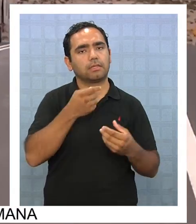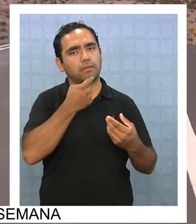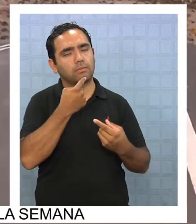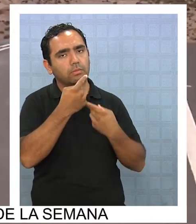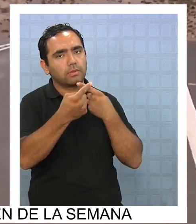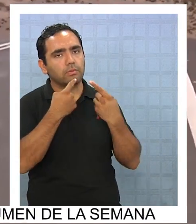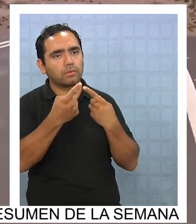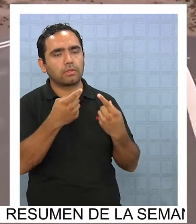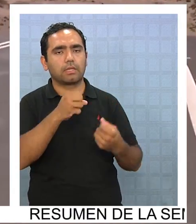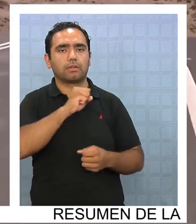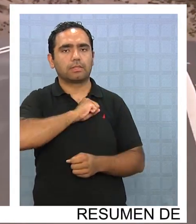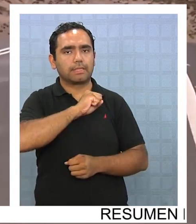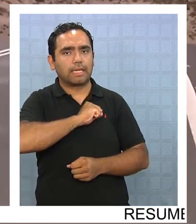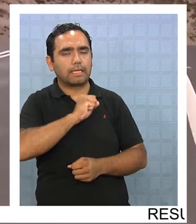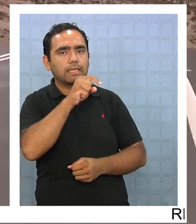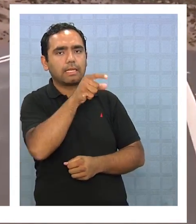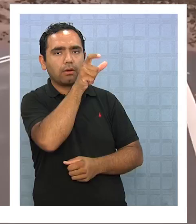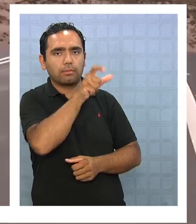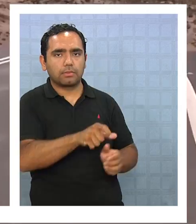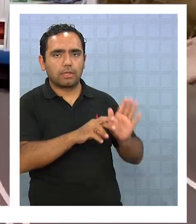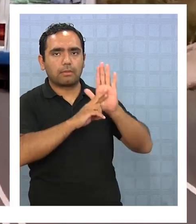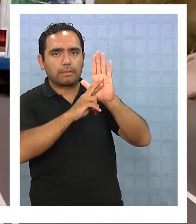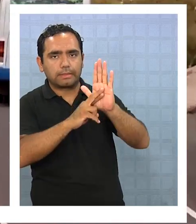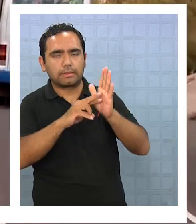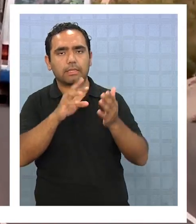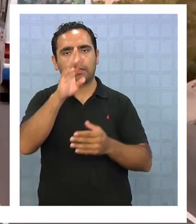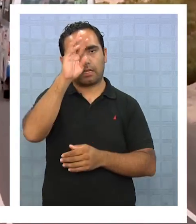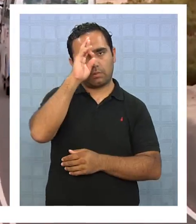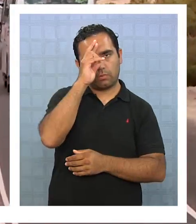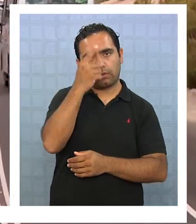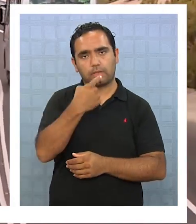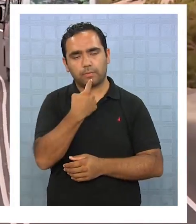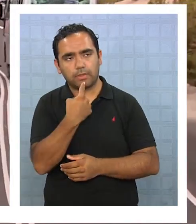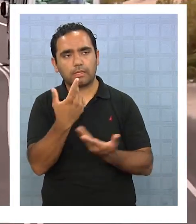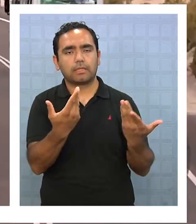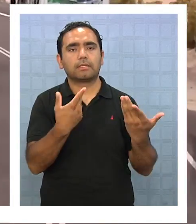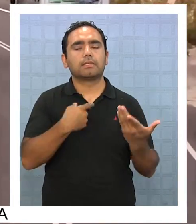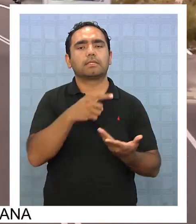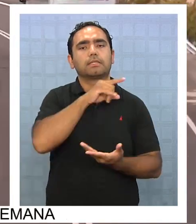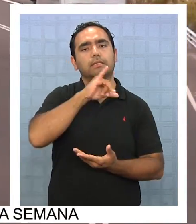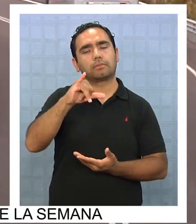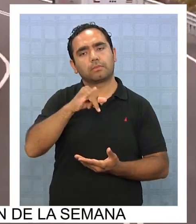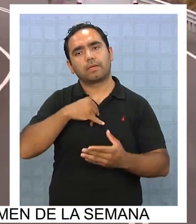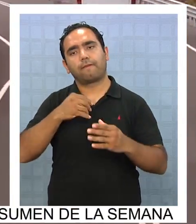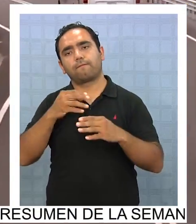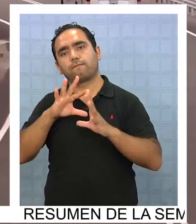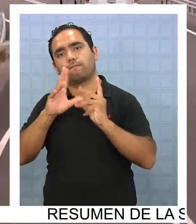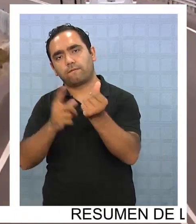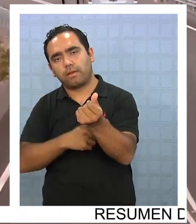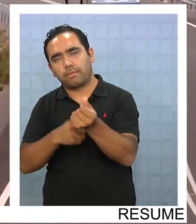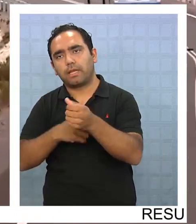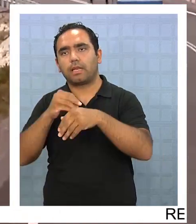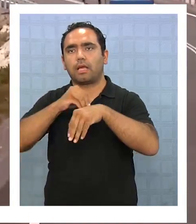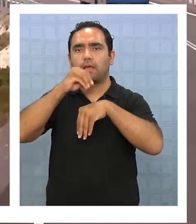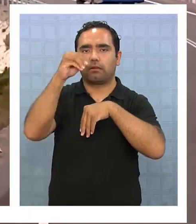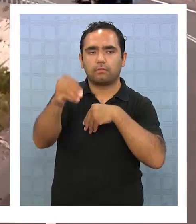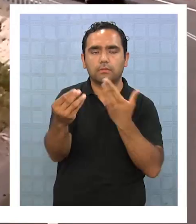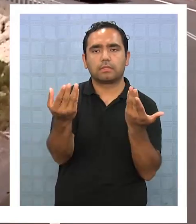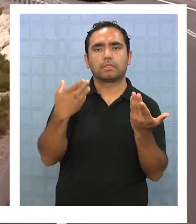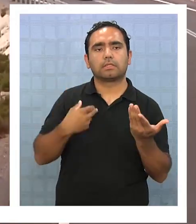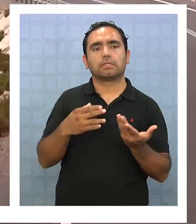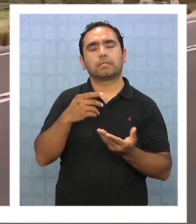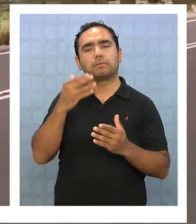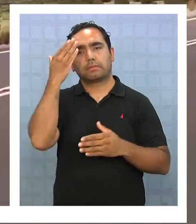con asiento en la ciudad de Santiago, para poder establecer y dar toda la información necesaria para la familia de la víctima, que en este momento sabemos que está muy preocupada